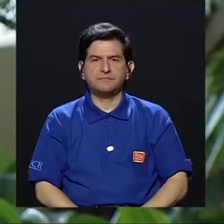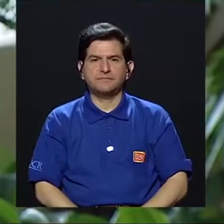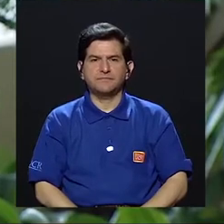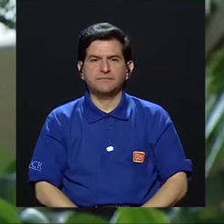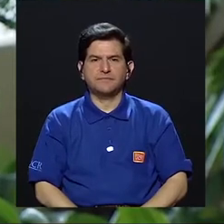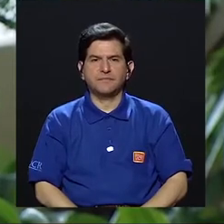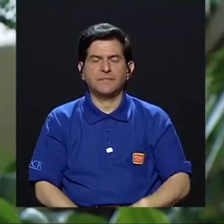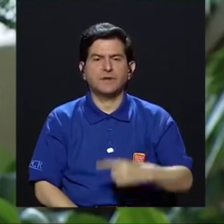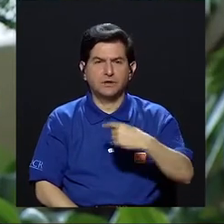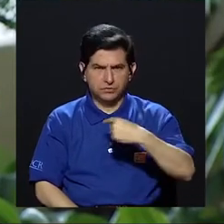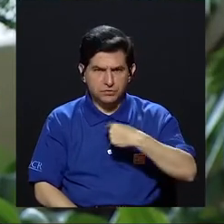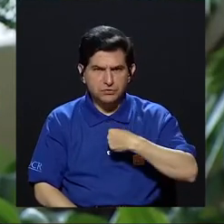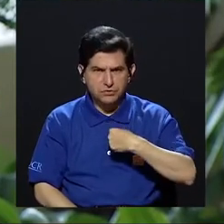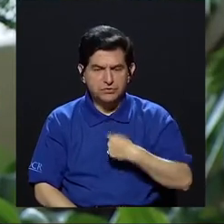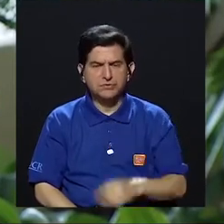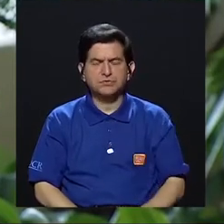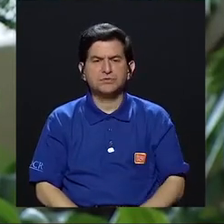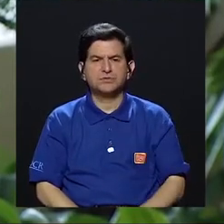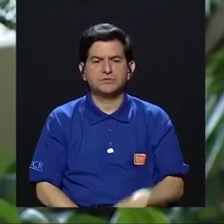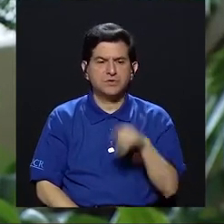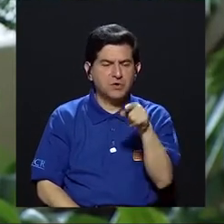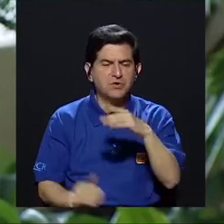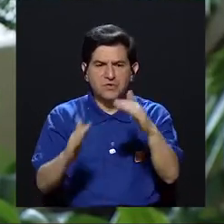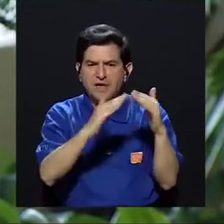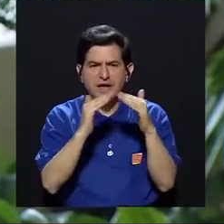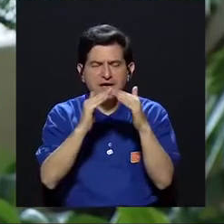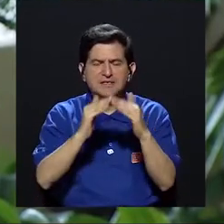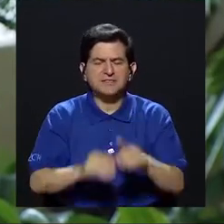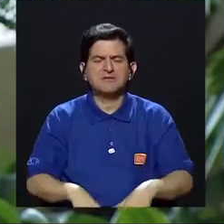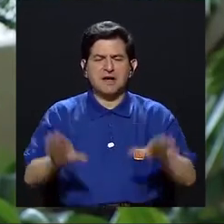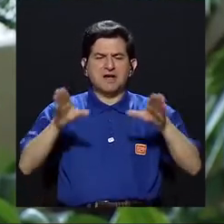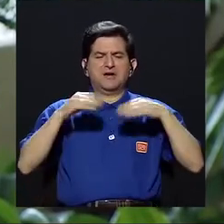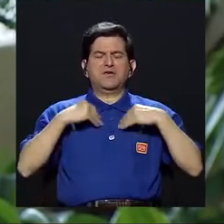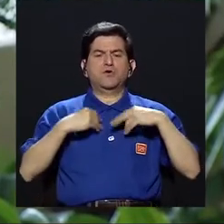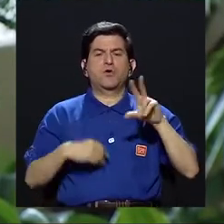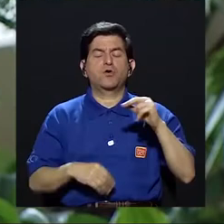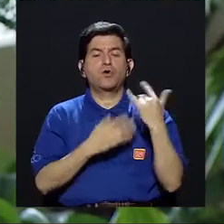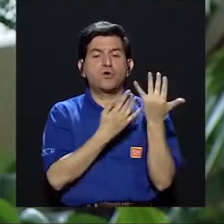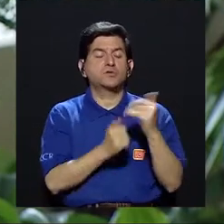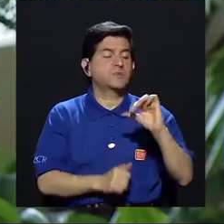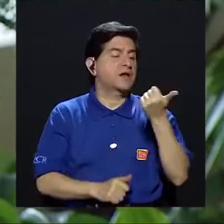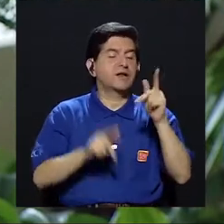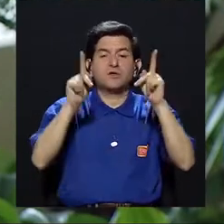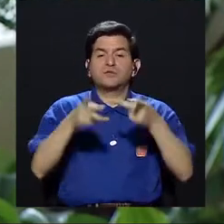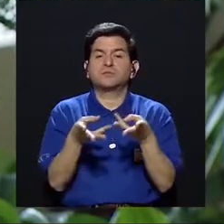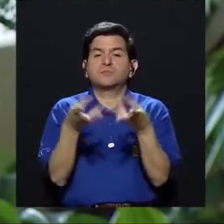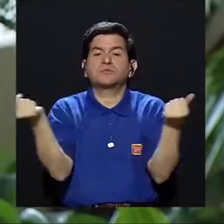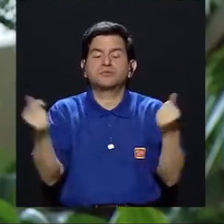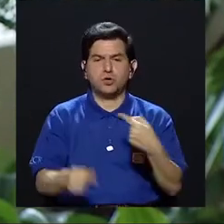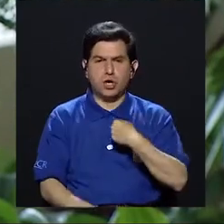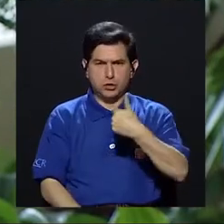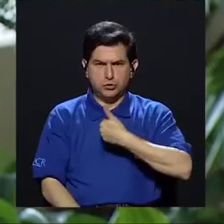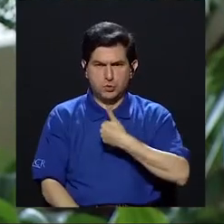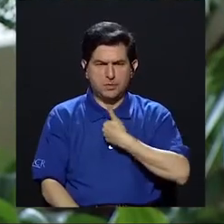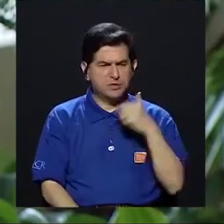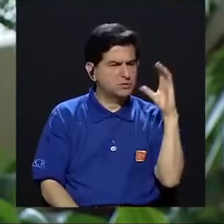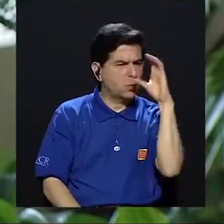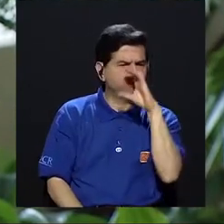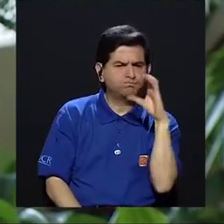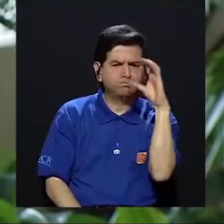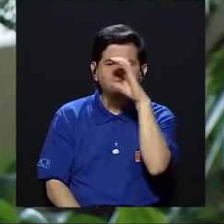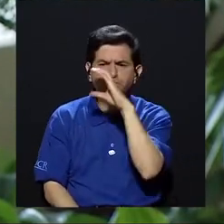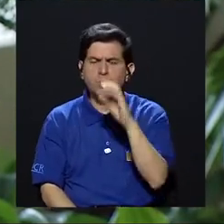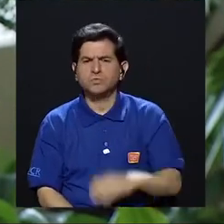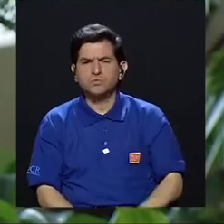yo voy a apropiarme más de ese barrio, no voy a esperar que otros vengan y me resuelvan, sino yo mismo voy a